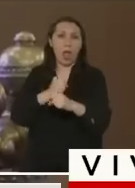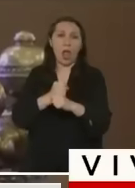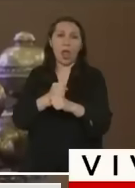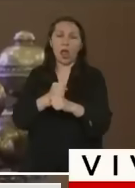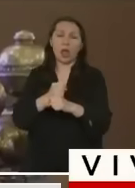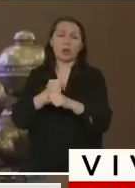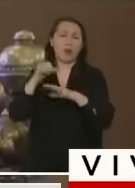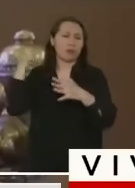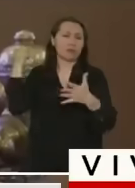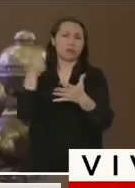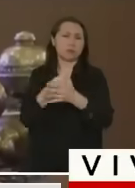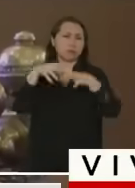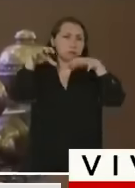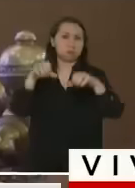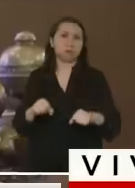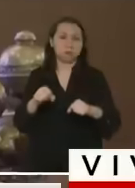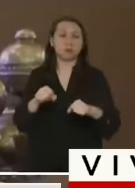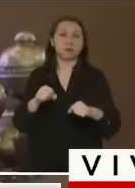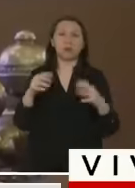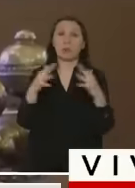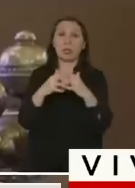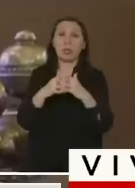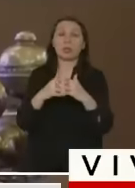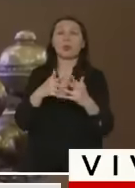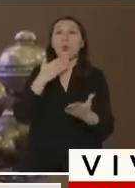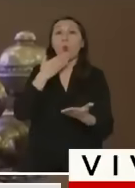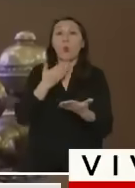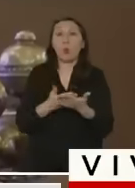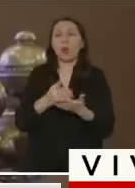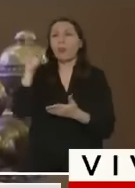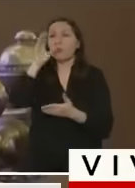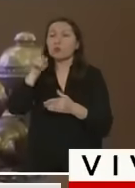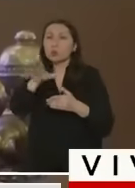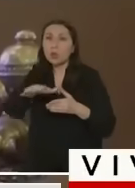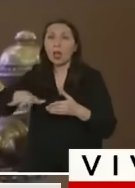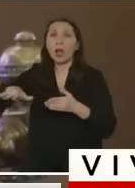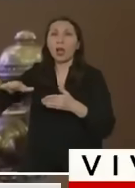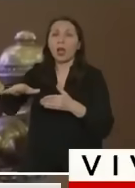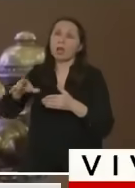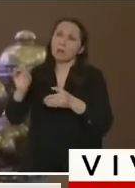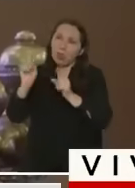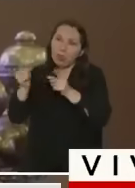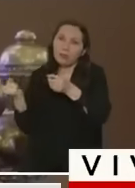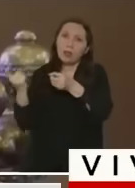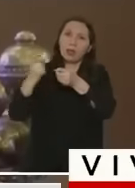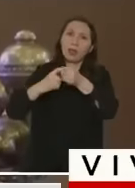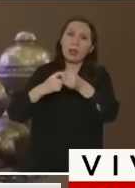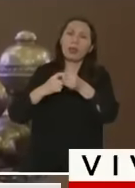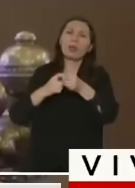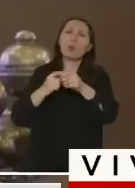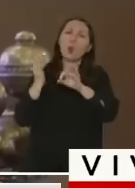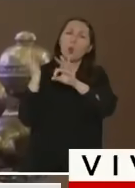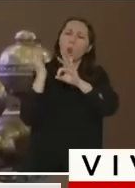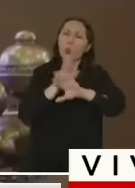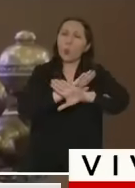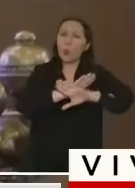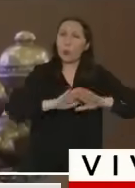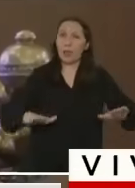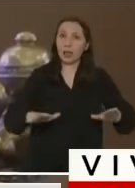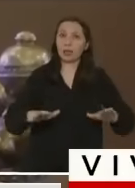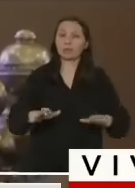golpe militar cuando tomó en sus manos el conseguir que su sector adhiera a un amplio nunca